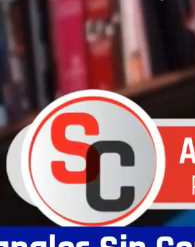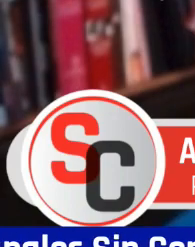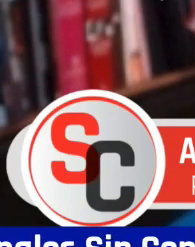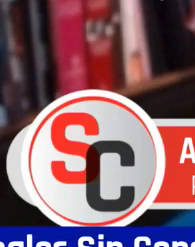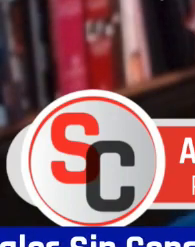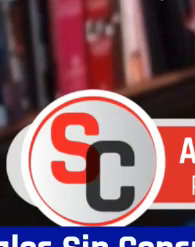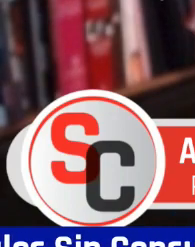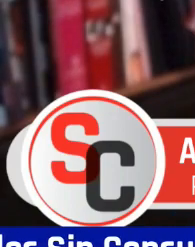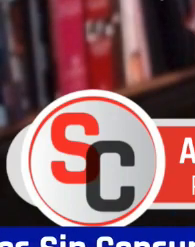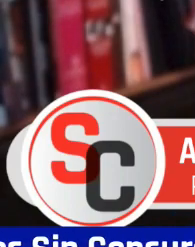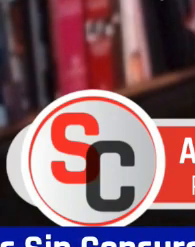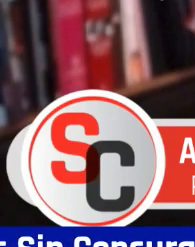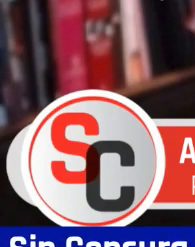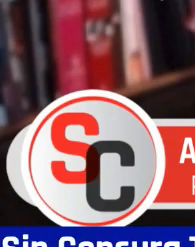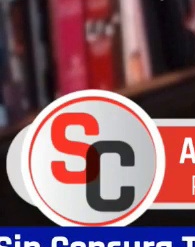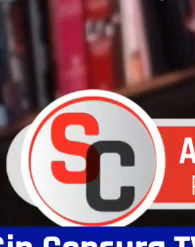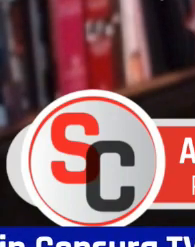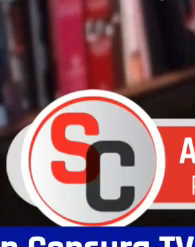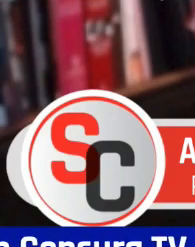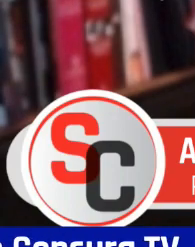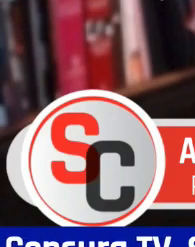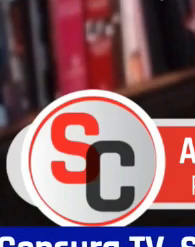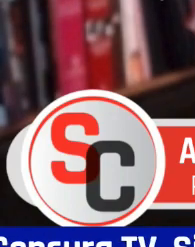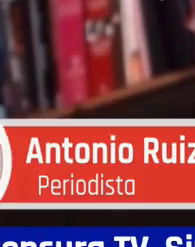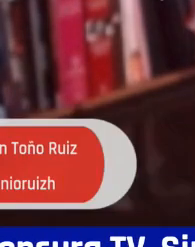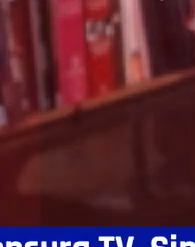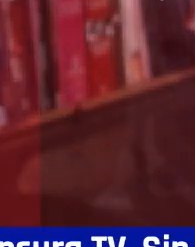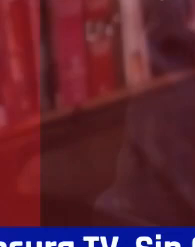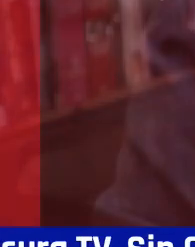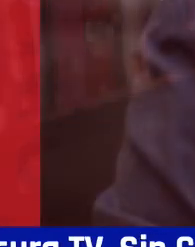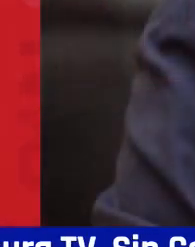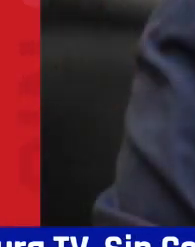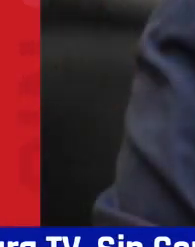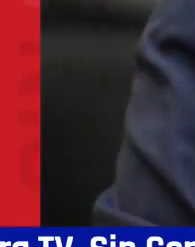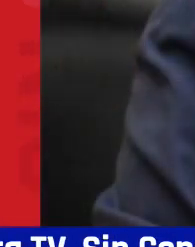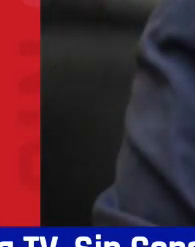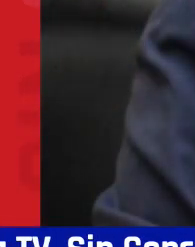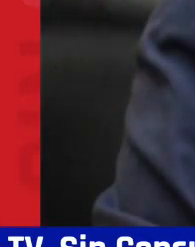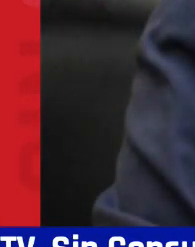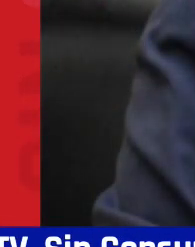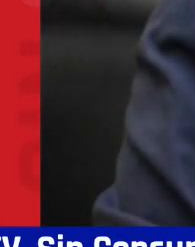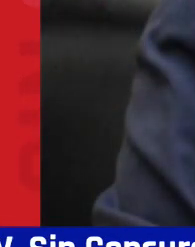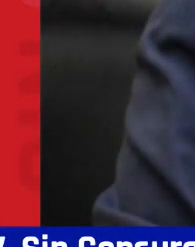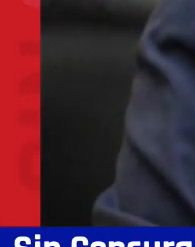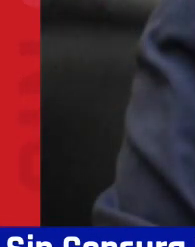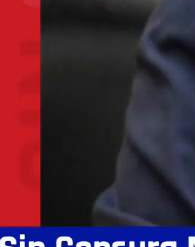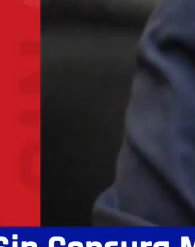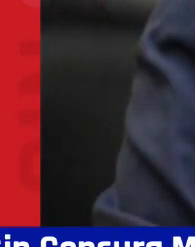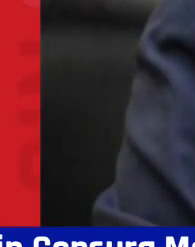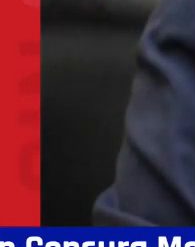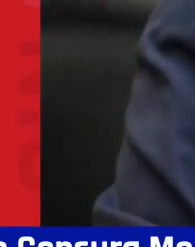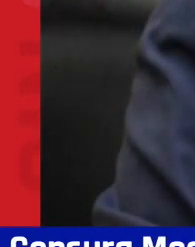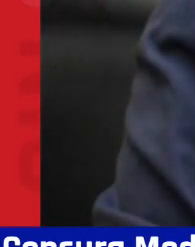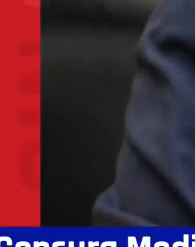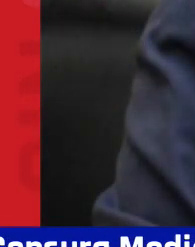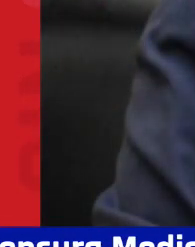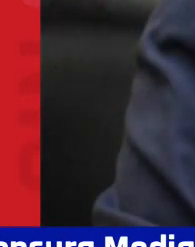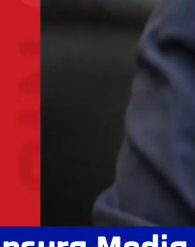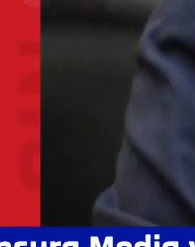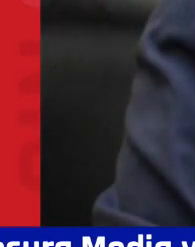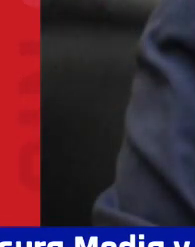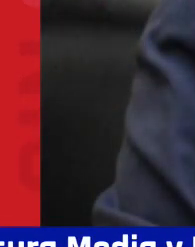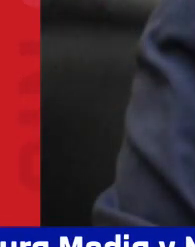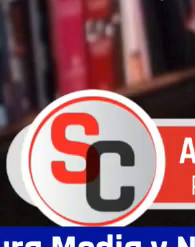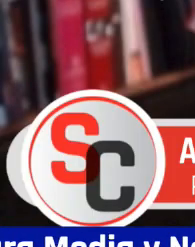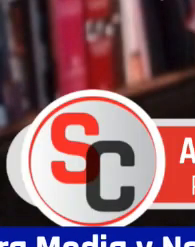Los consejeros del INE aseguran que ahora, bueno, pues van a tener que hacer adecuaciones a la revocación del mandato. De hecho, tenemos unas